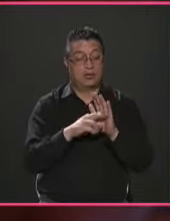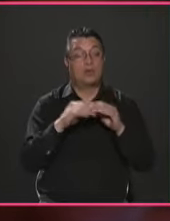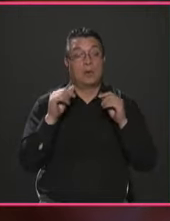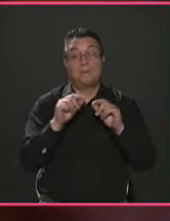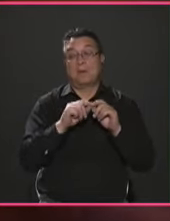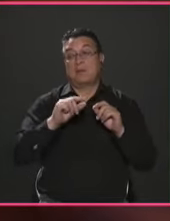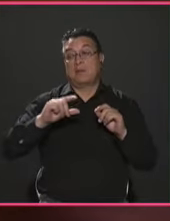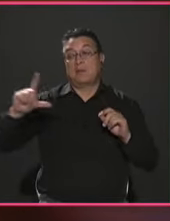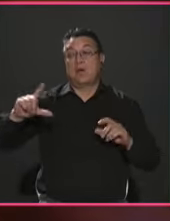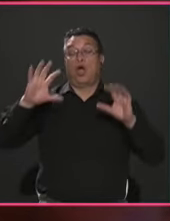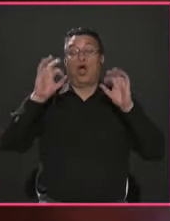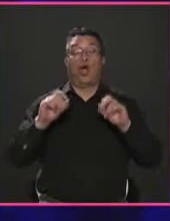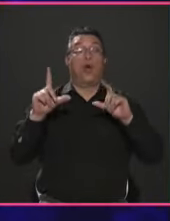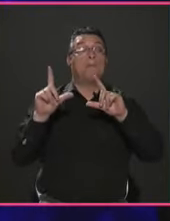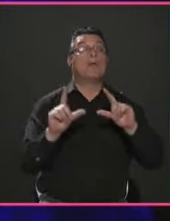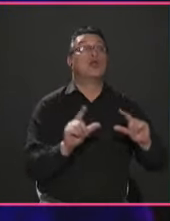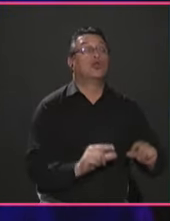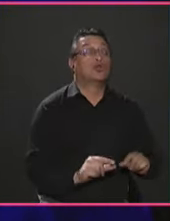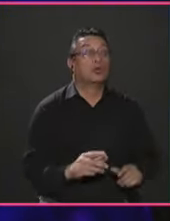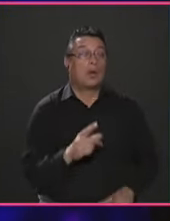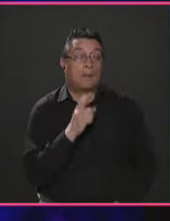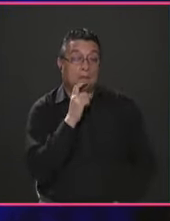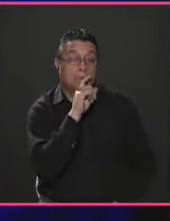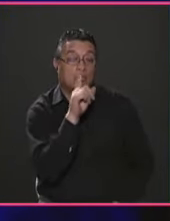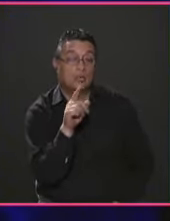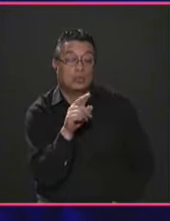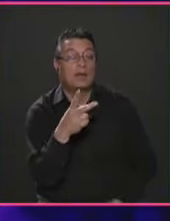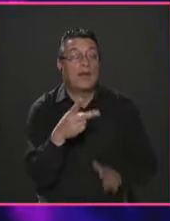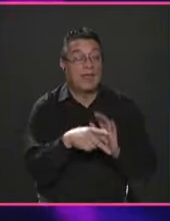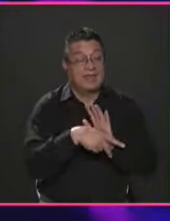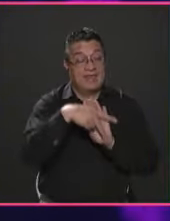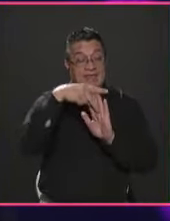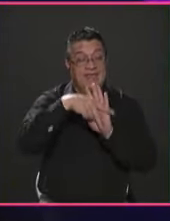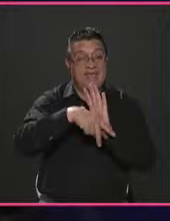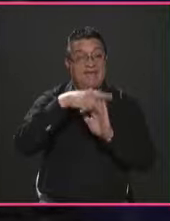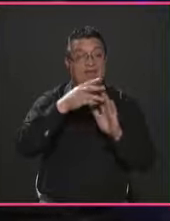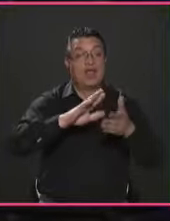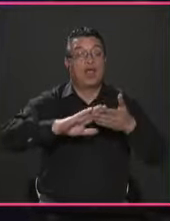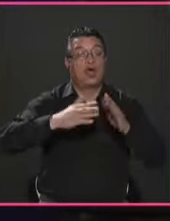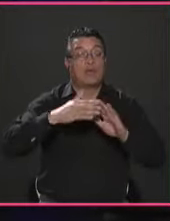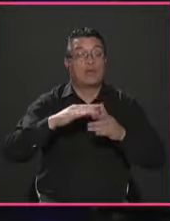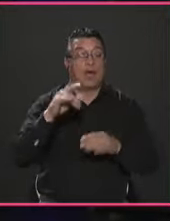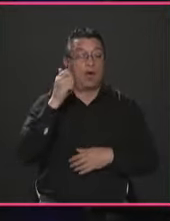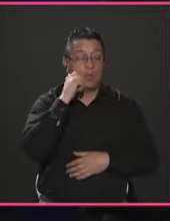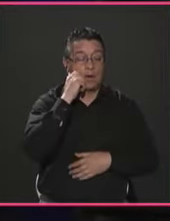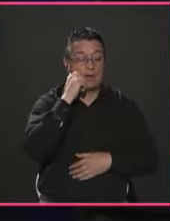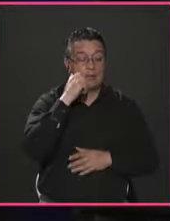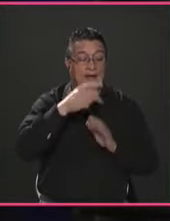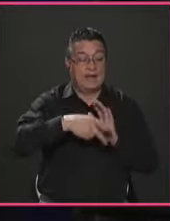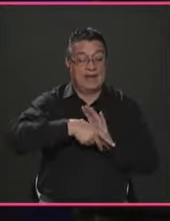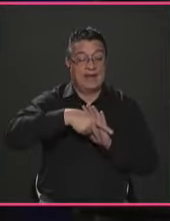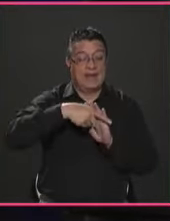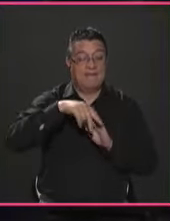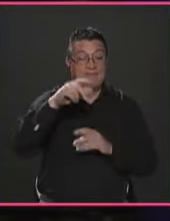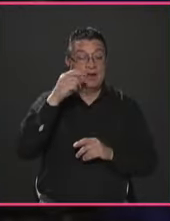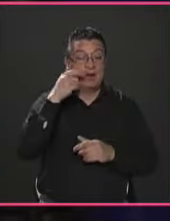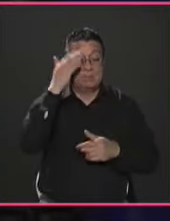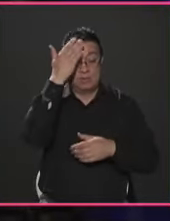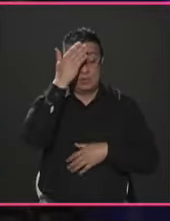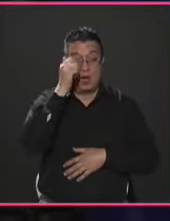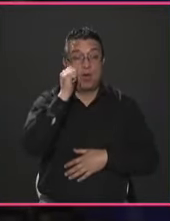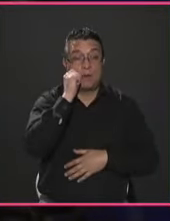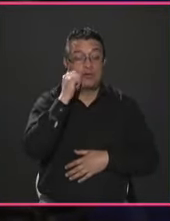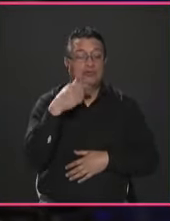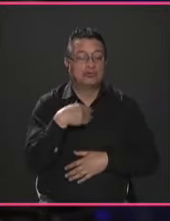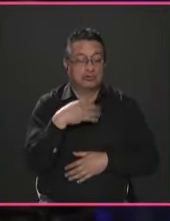aumentando o disminuyendo los niveles de la comunidad humana y los niveles del preocupación humana y yo